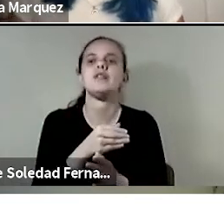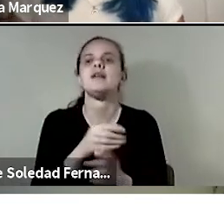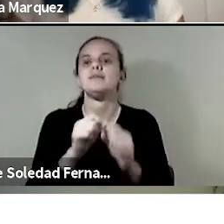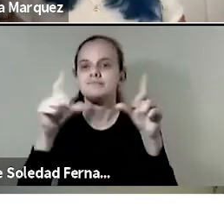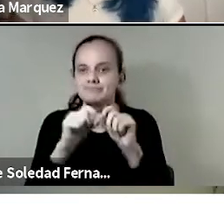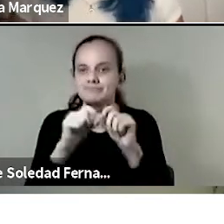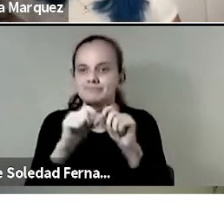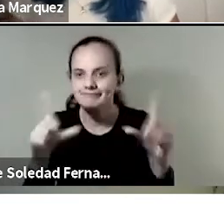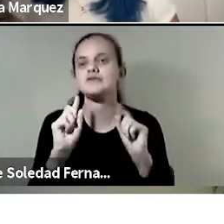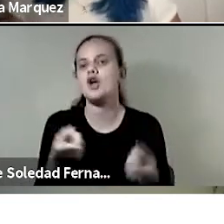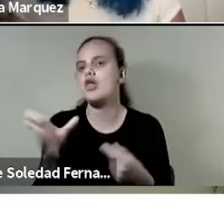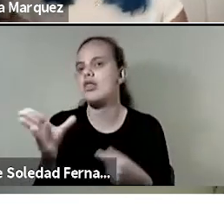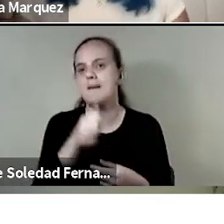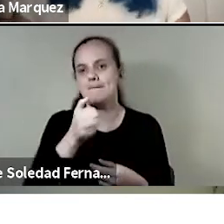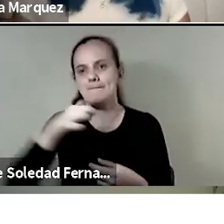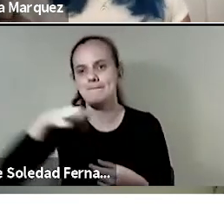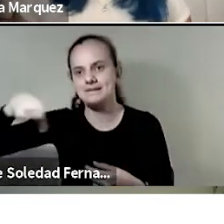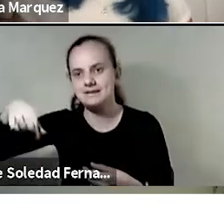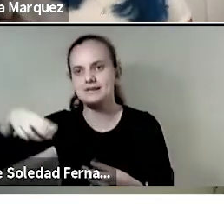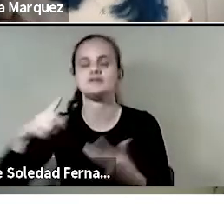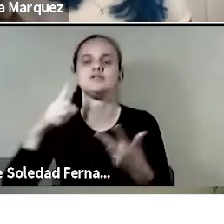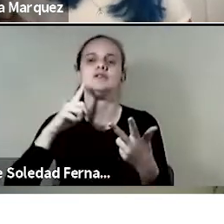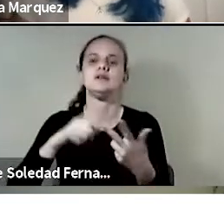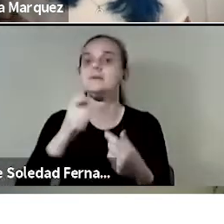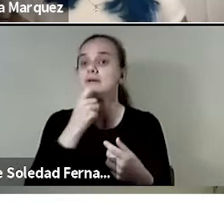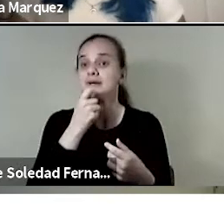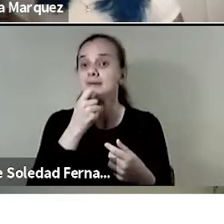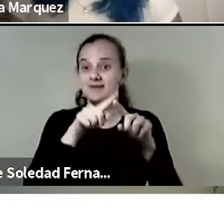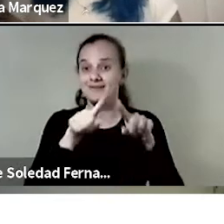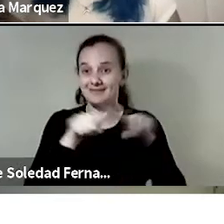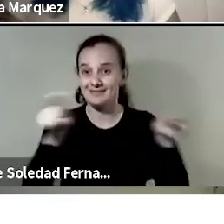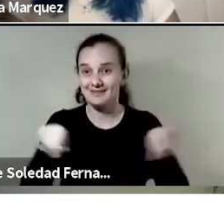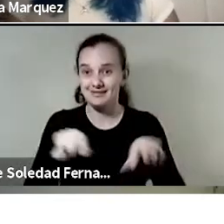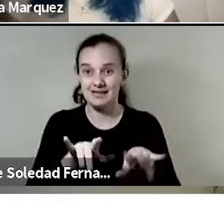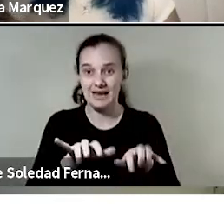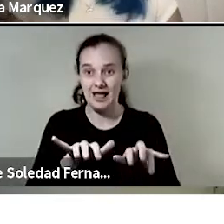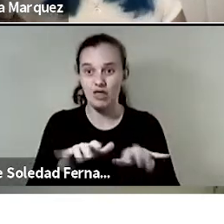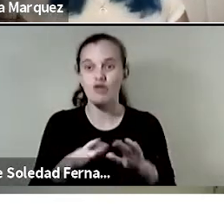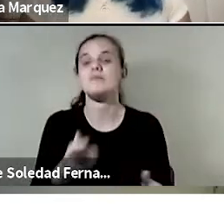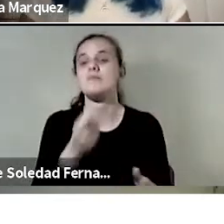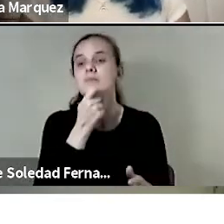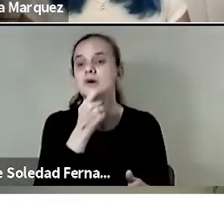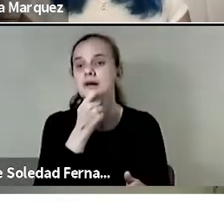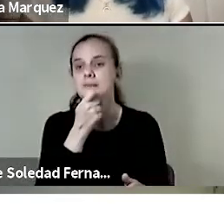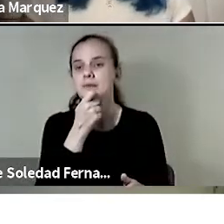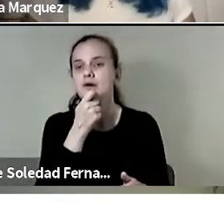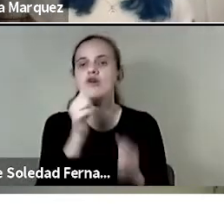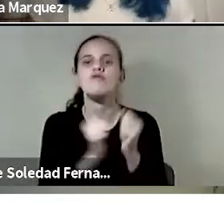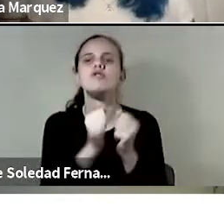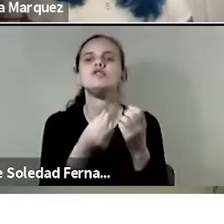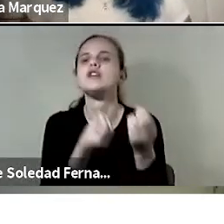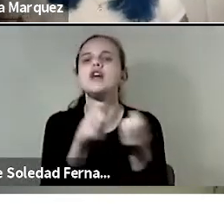uno. Todas las páginas, todas las aplicaciones, todo lo que está en el mundo digital. La navegación